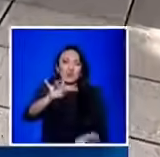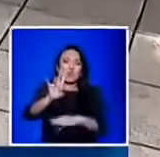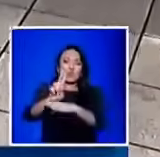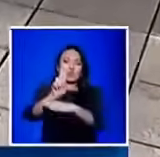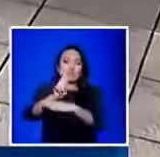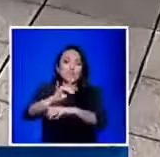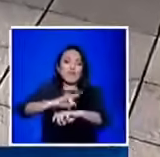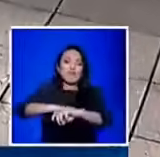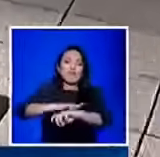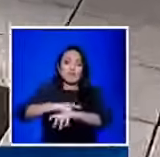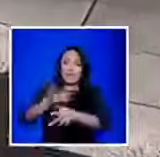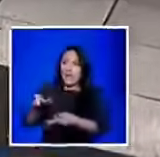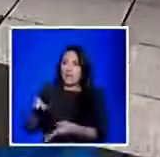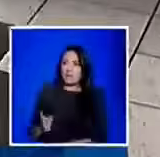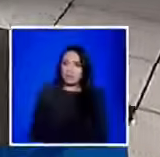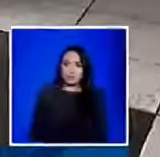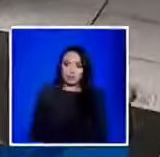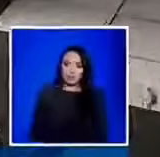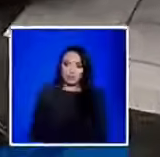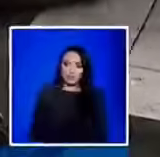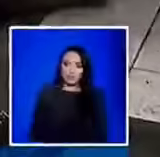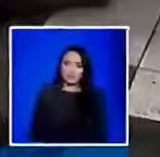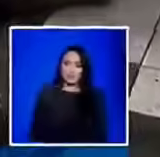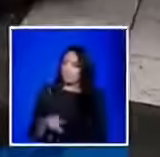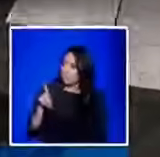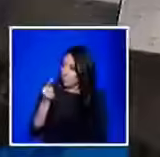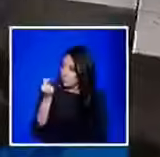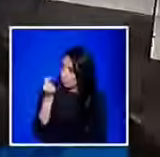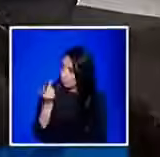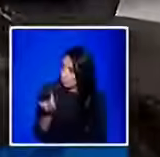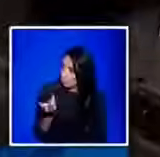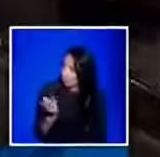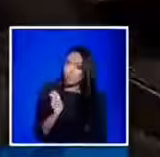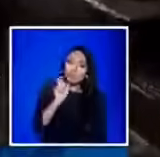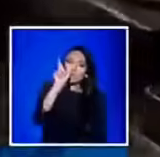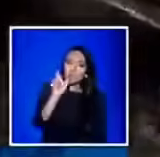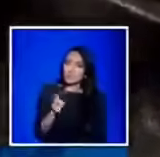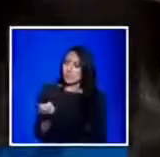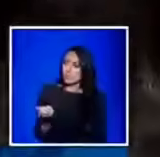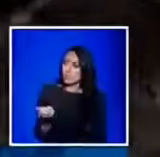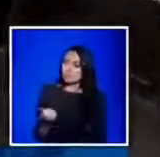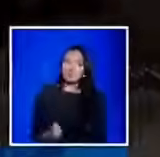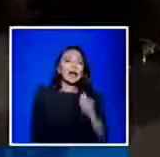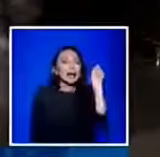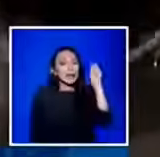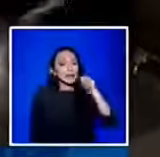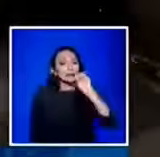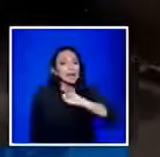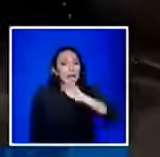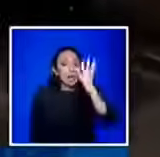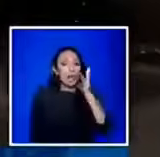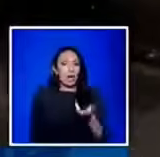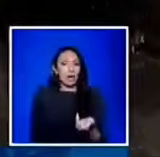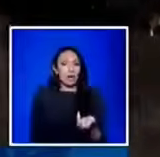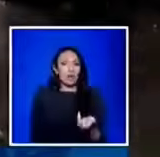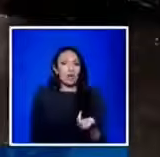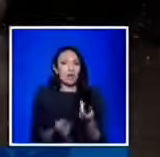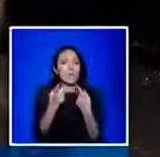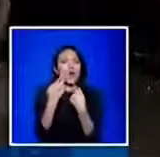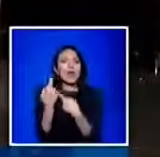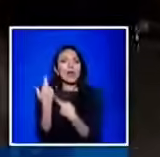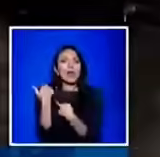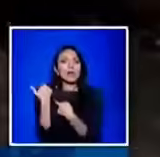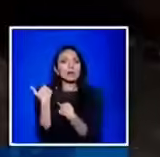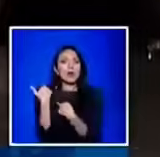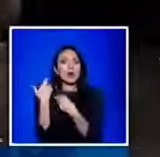un servicio higiénico, qué pena, ¿no? ¿Y esto cuesta a la ciudadanía...? Claro que sí, porque quienes están encargados de la intervención